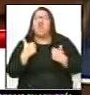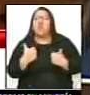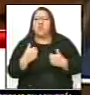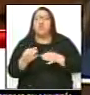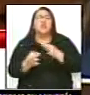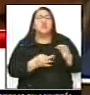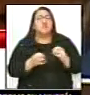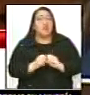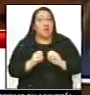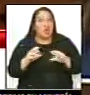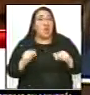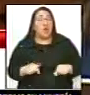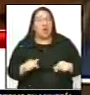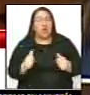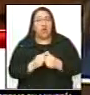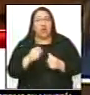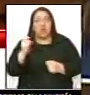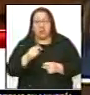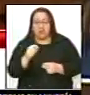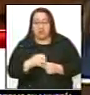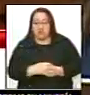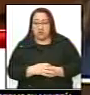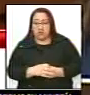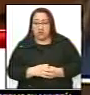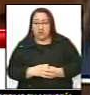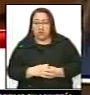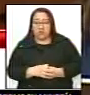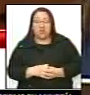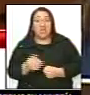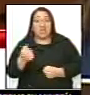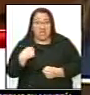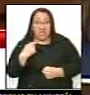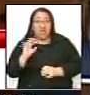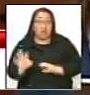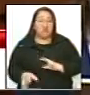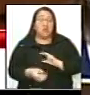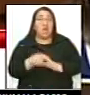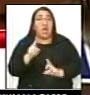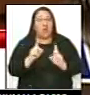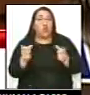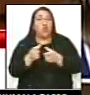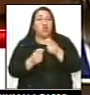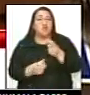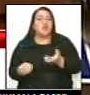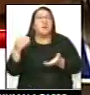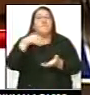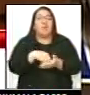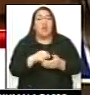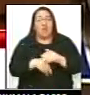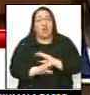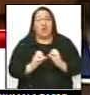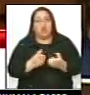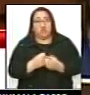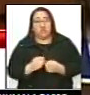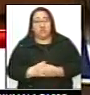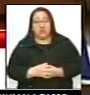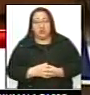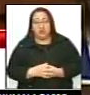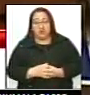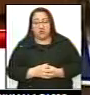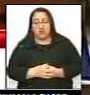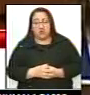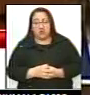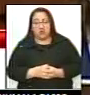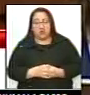esclareciéndose la necesidad de que debía haberse incorporado algún congresista más en la comisión. Y con